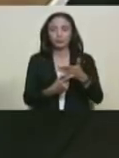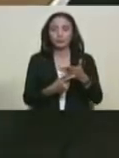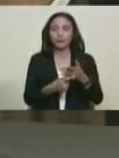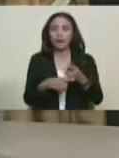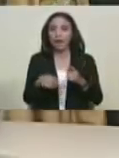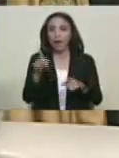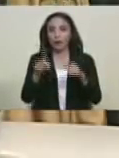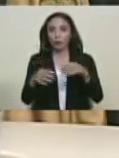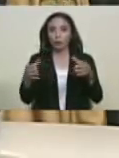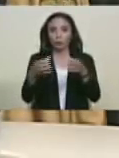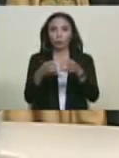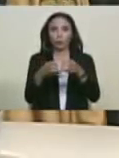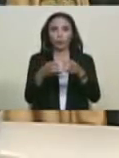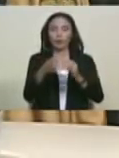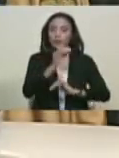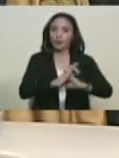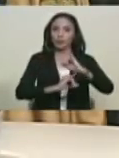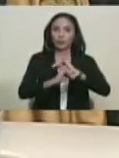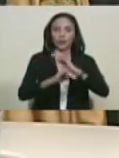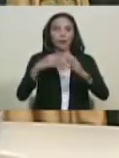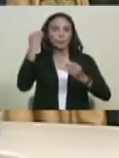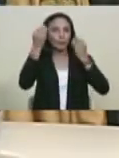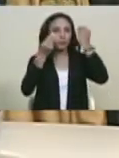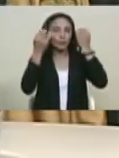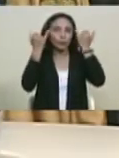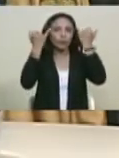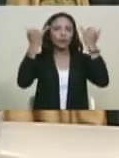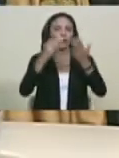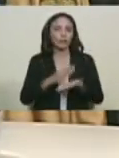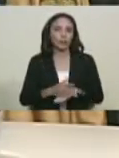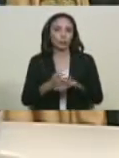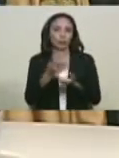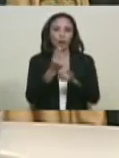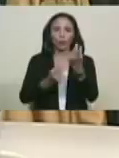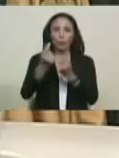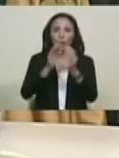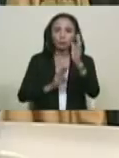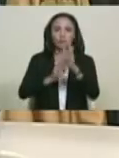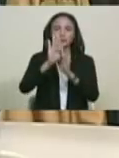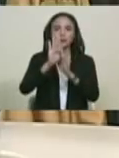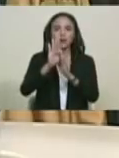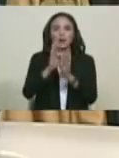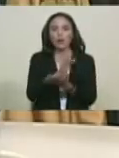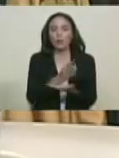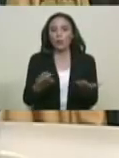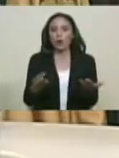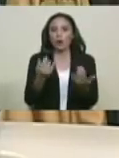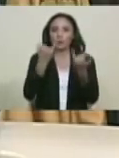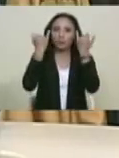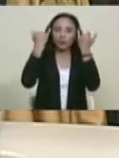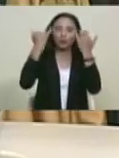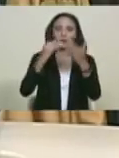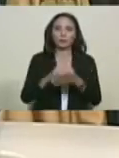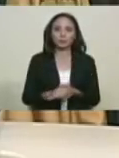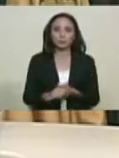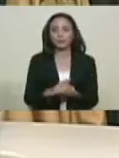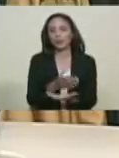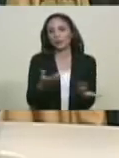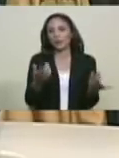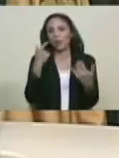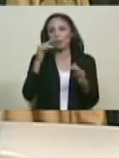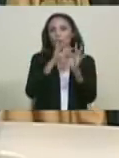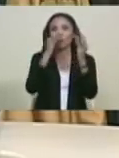internacional de pensamiento económico alternativo anti neoliberal humanista